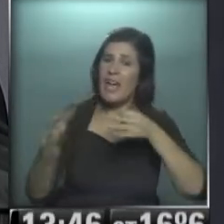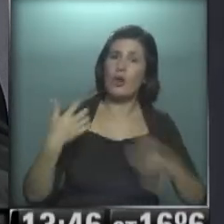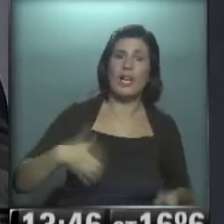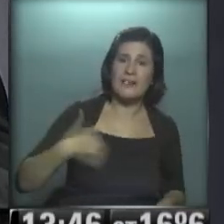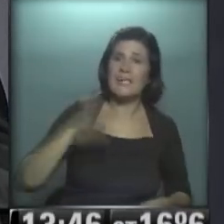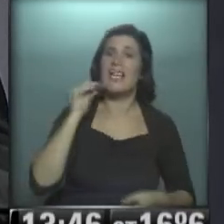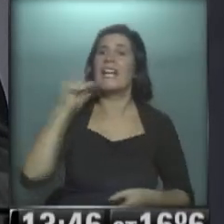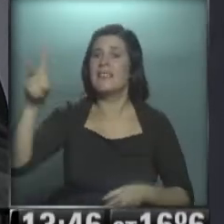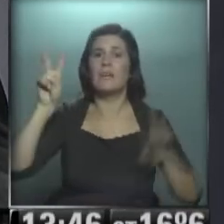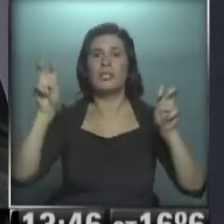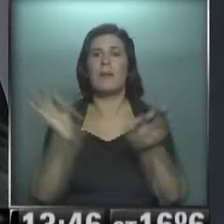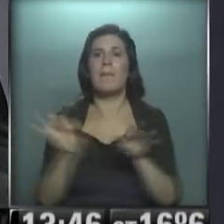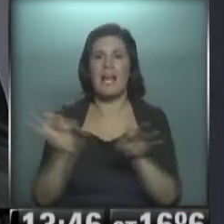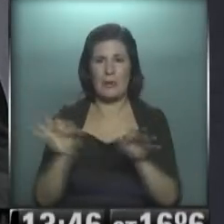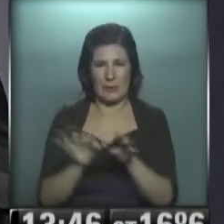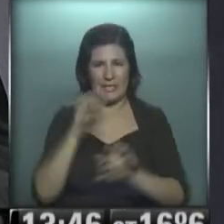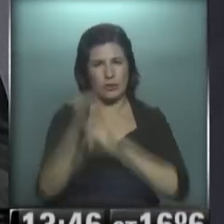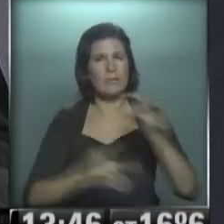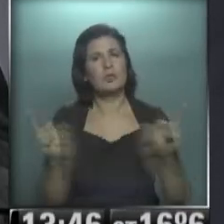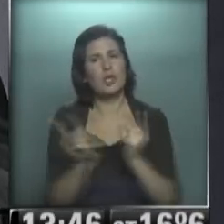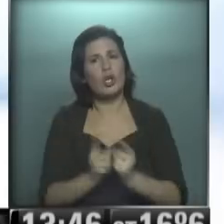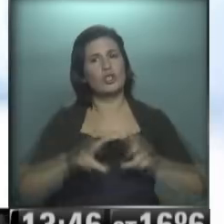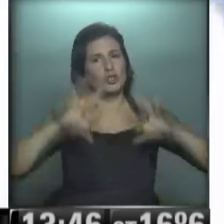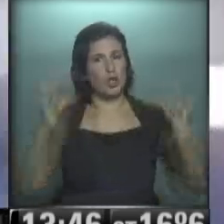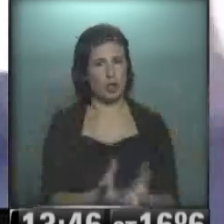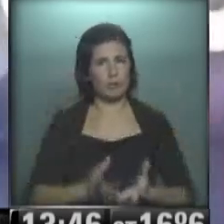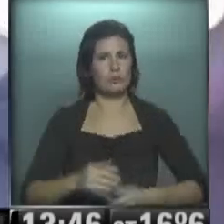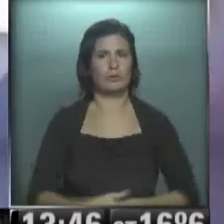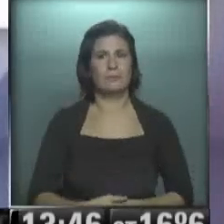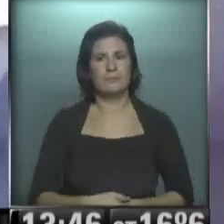Reino Unido, una de las noticias de esta síntesis internacional.